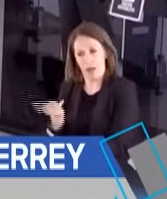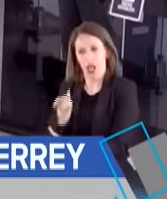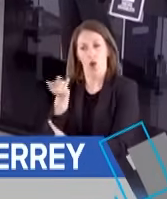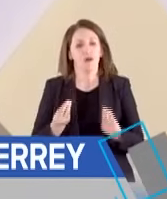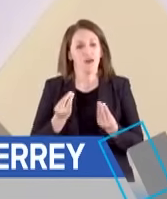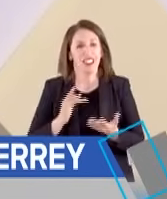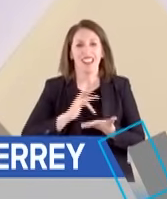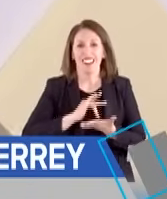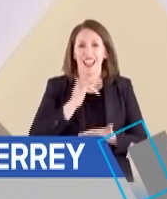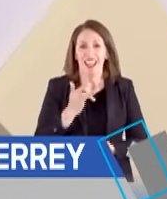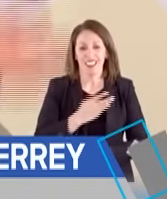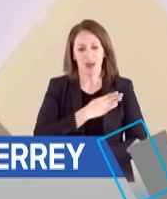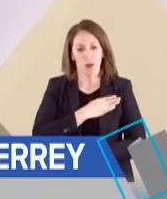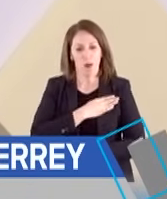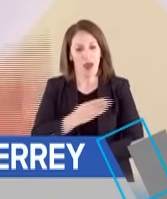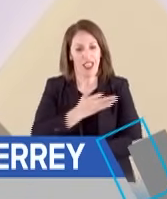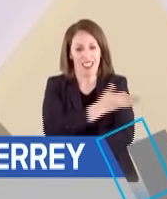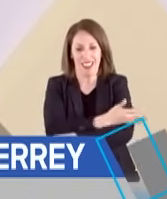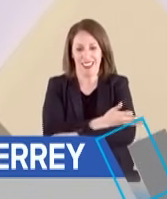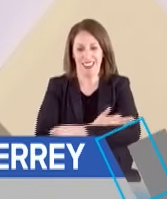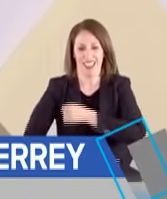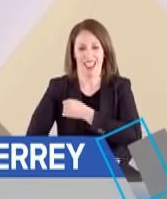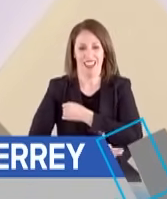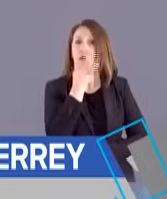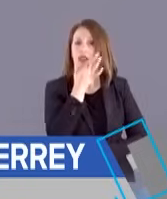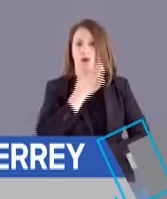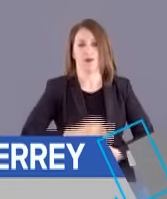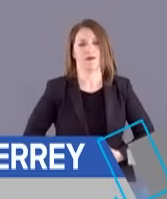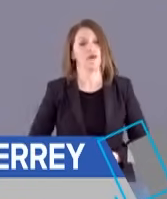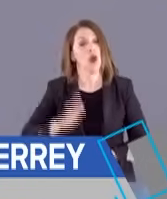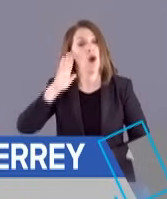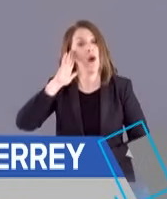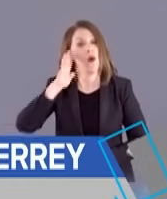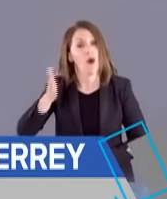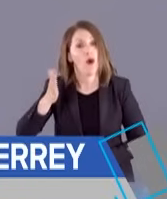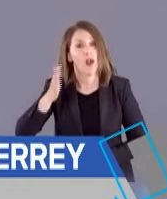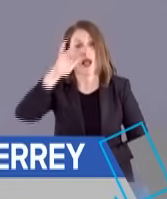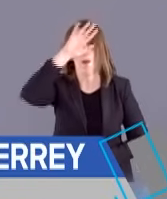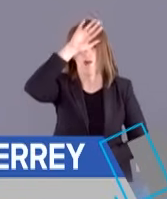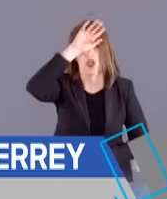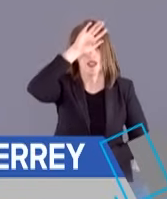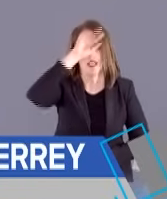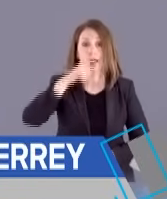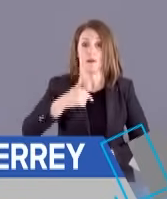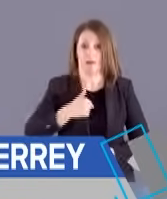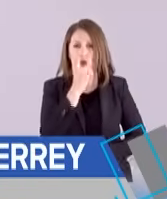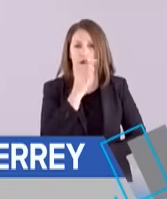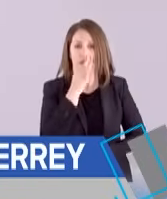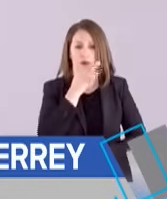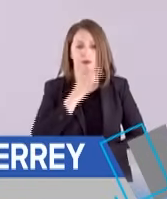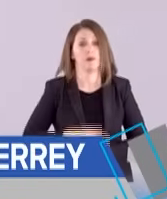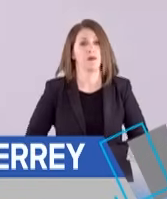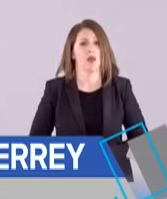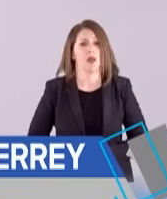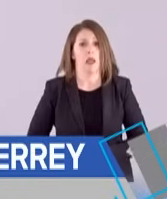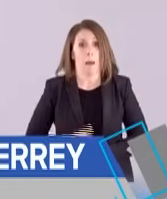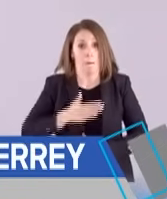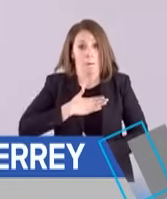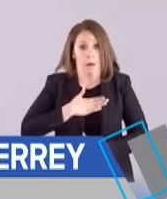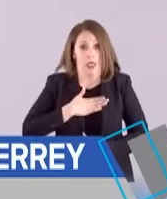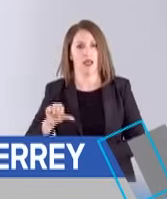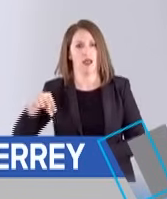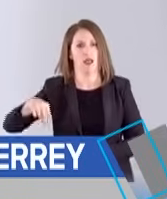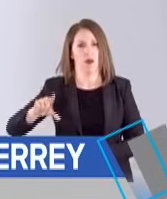los baches y ofrecer servicios públicos de calidad fueron algunas de las propuestas que lanzaron las y los candidatos a la alcaldía de Monterrey en el debate